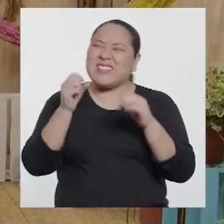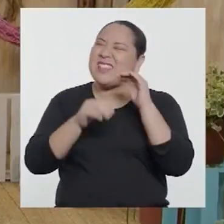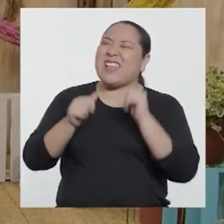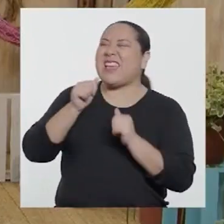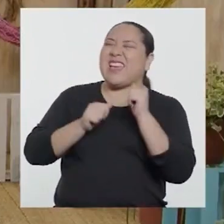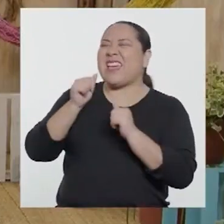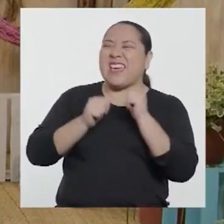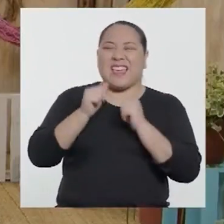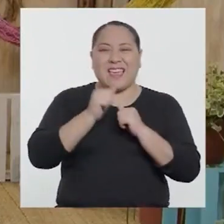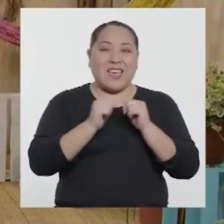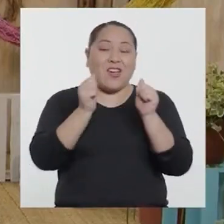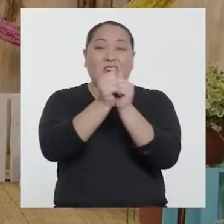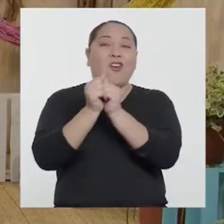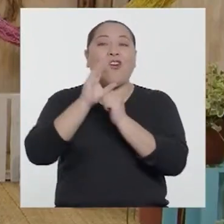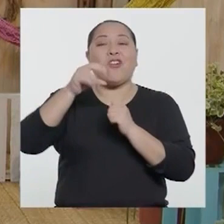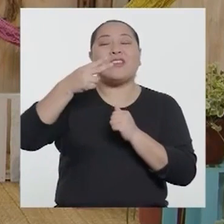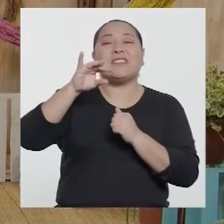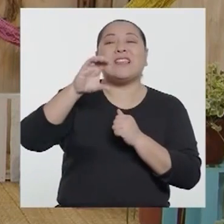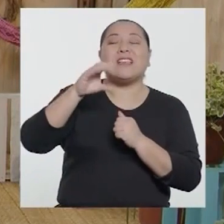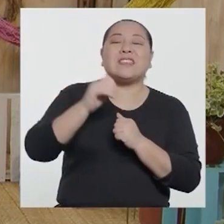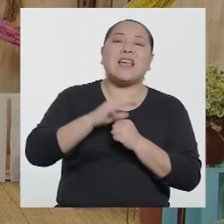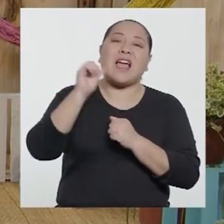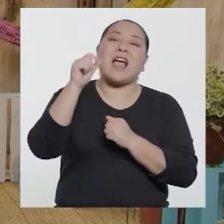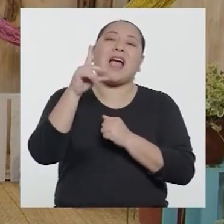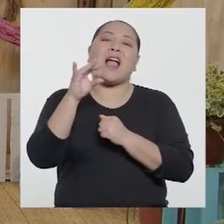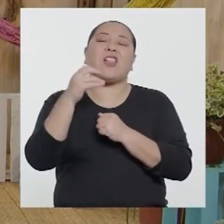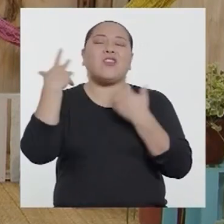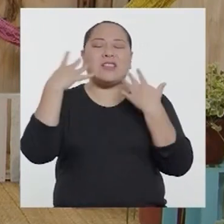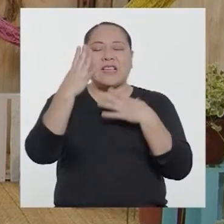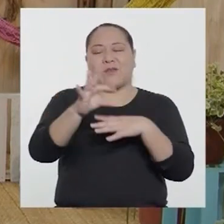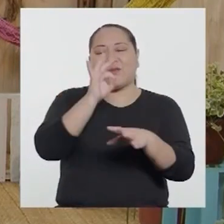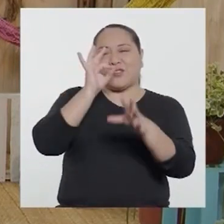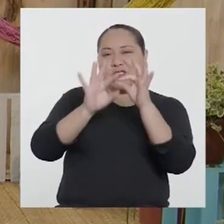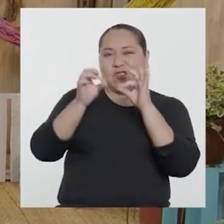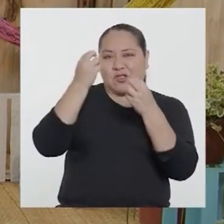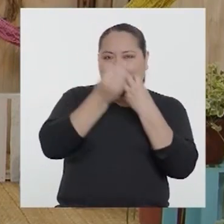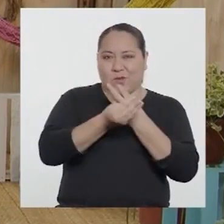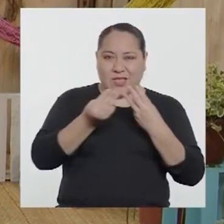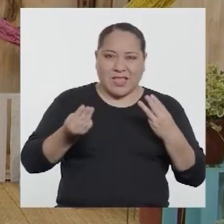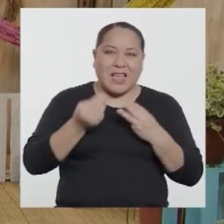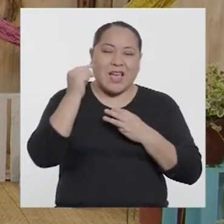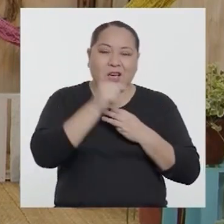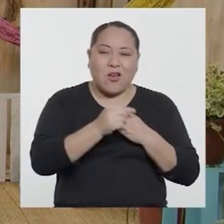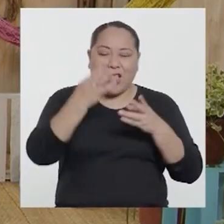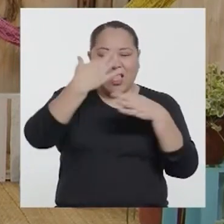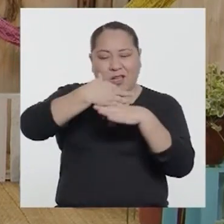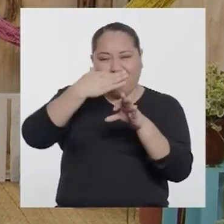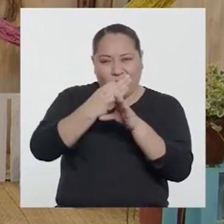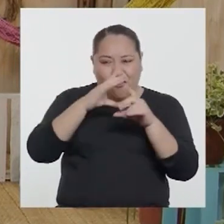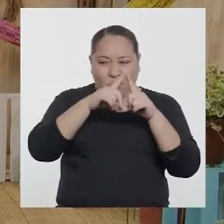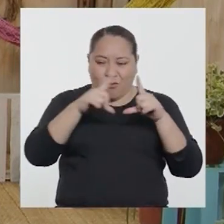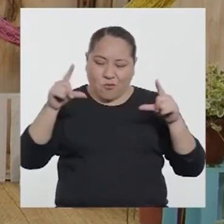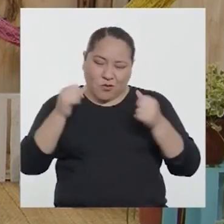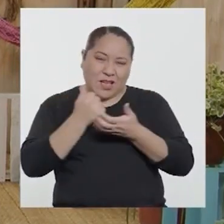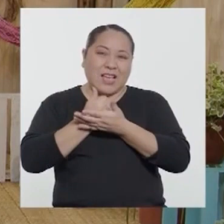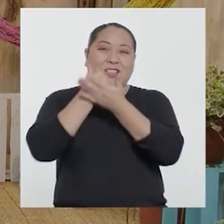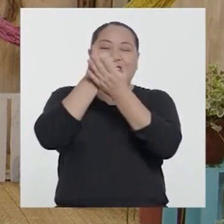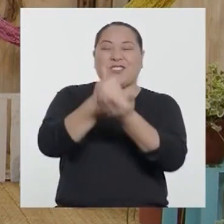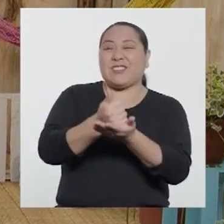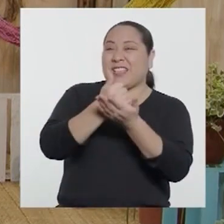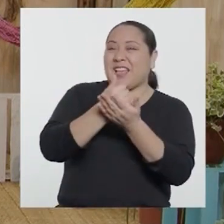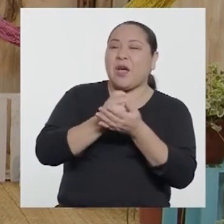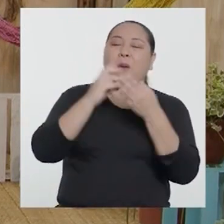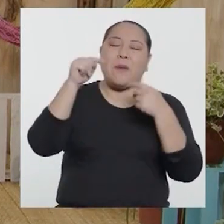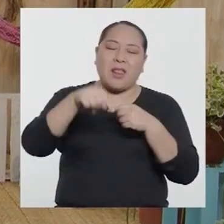¡Sí! Junto a Chechi y Aldo, ya hemos escogido los materiales con las formas que nos servirán